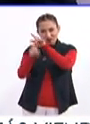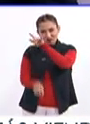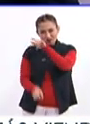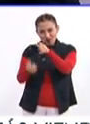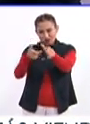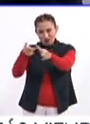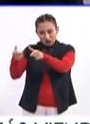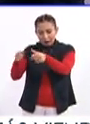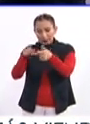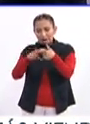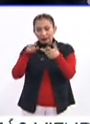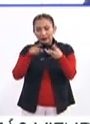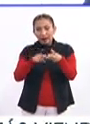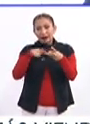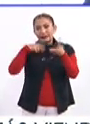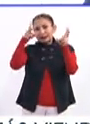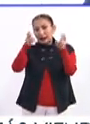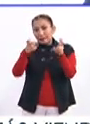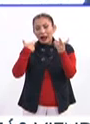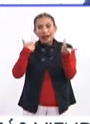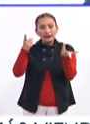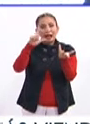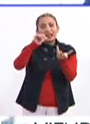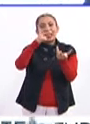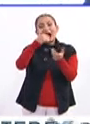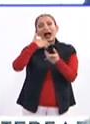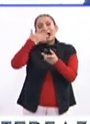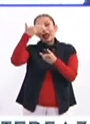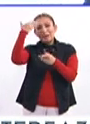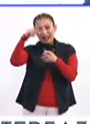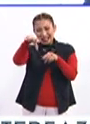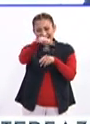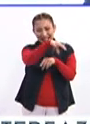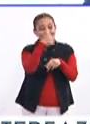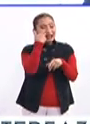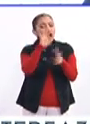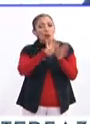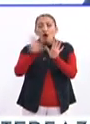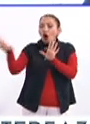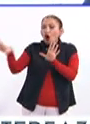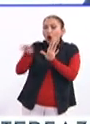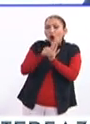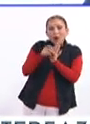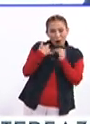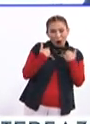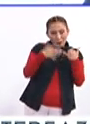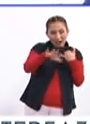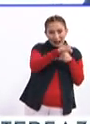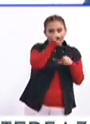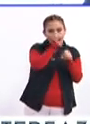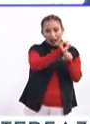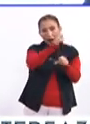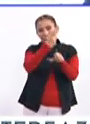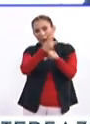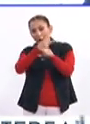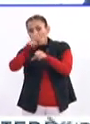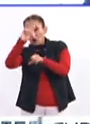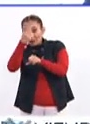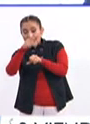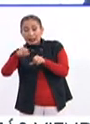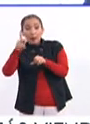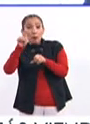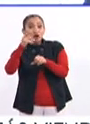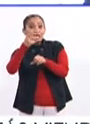de Armas, asuntos de la Liga Árabe. Entonces lo que busca es precisamente que jóvenes desde secundaria, preparatoria, universidad